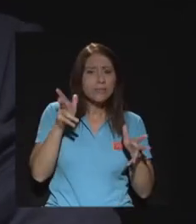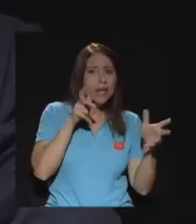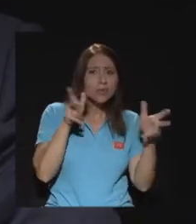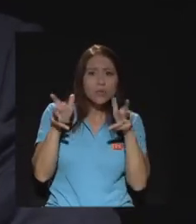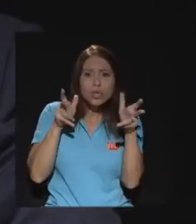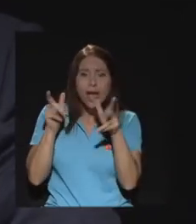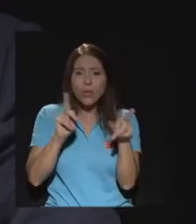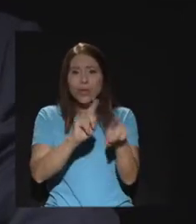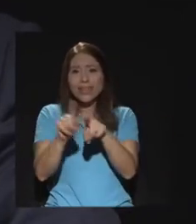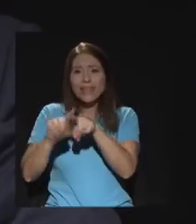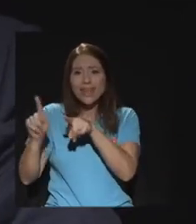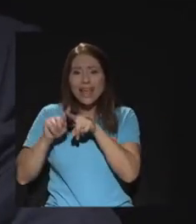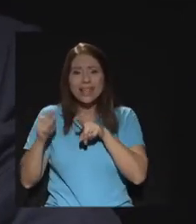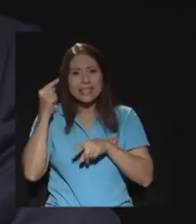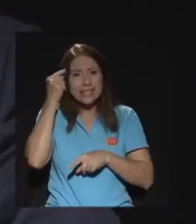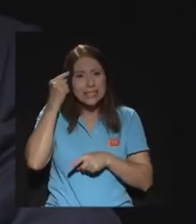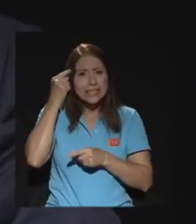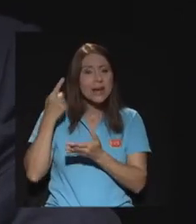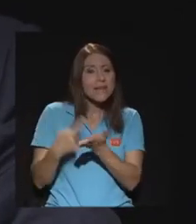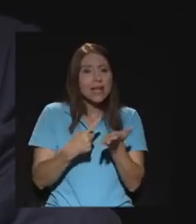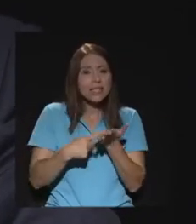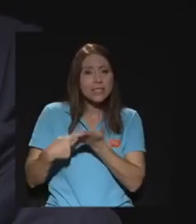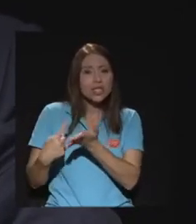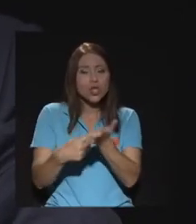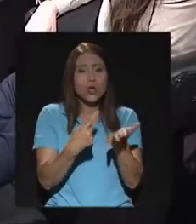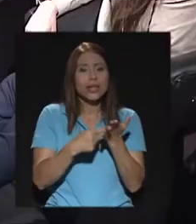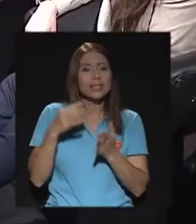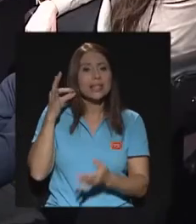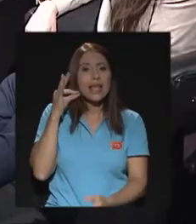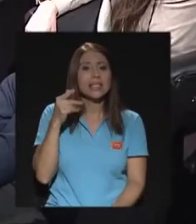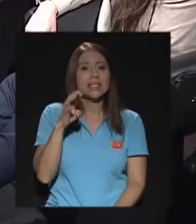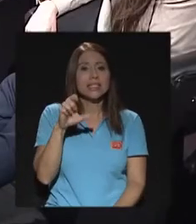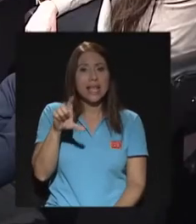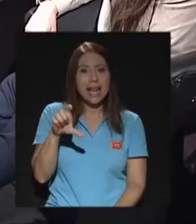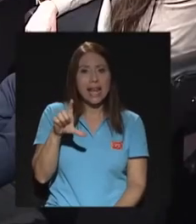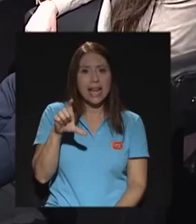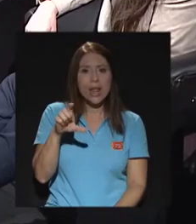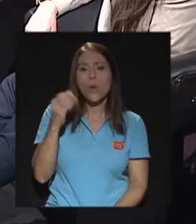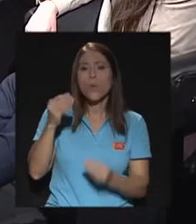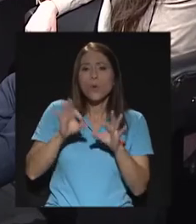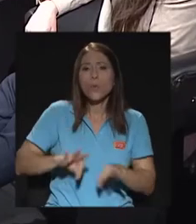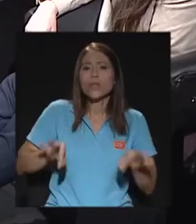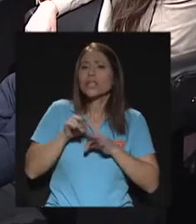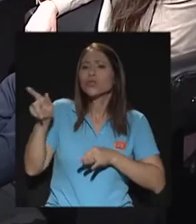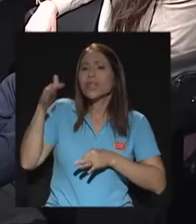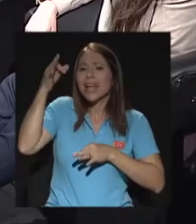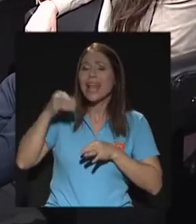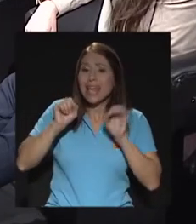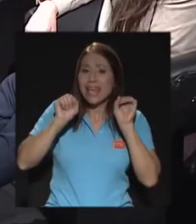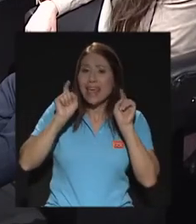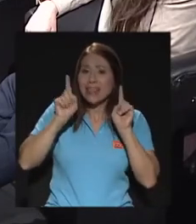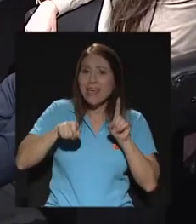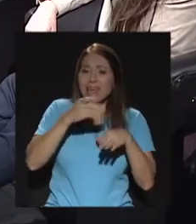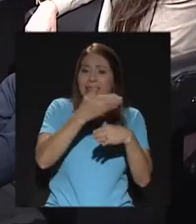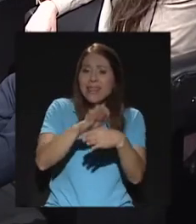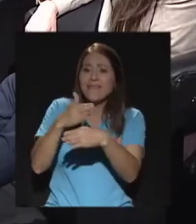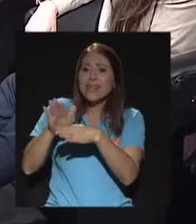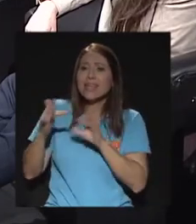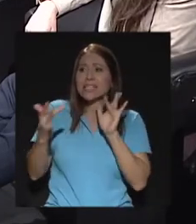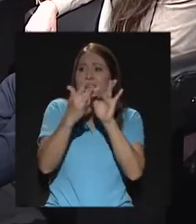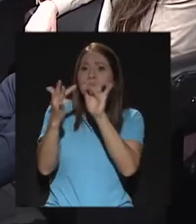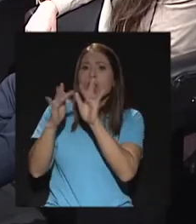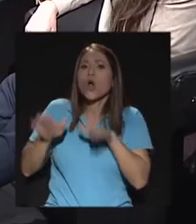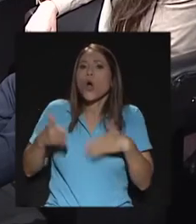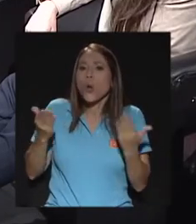las reflexiones que le ha hecho, sobre todo doña Giselle, que creo que son muy importantes, ¿cómo cree usted que debería dividirse el espectro entonces? No, bueno, en este momento